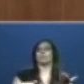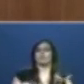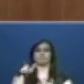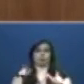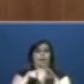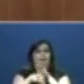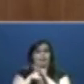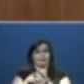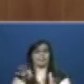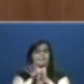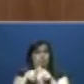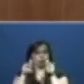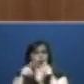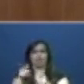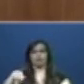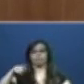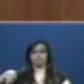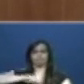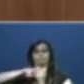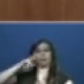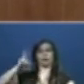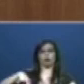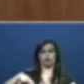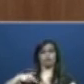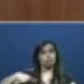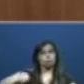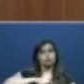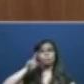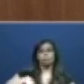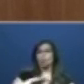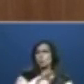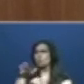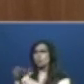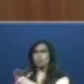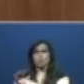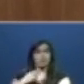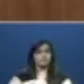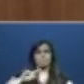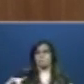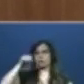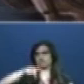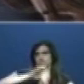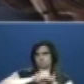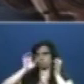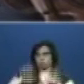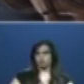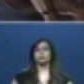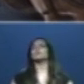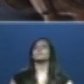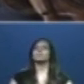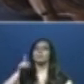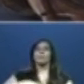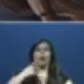sociales nos reconocía como la comunidad con mayor cobertura de España los sucesivos dictámenes del observatorio de la